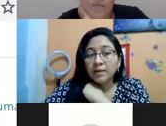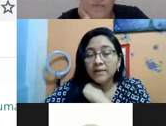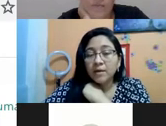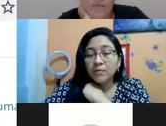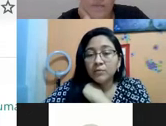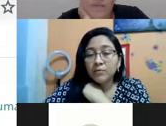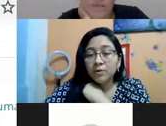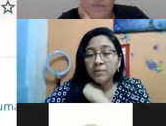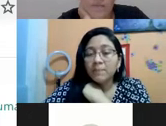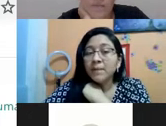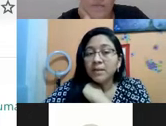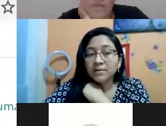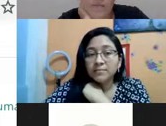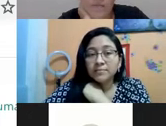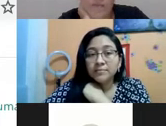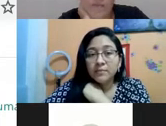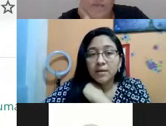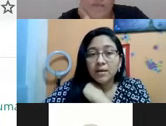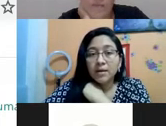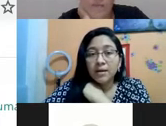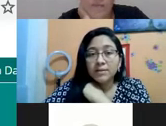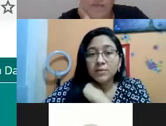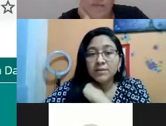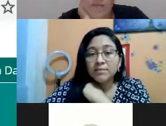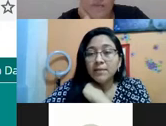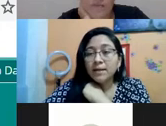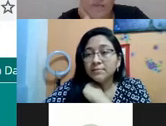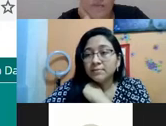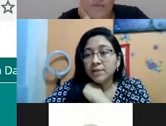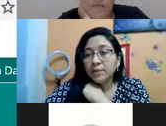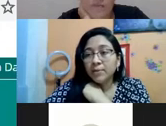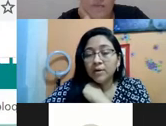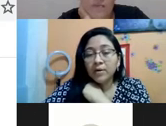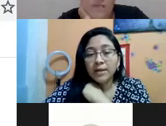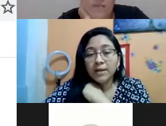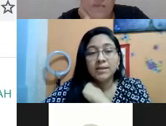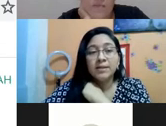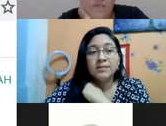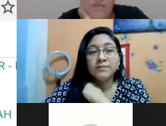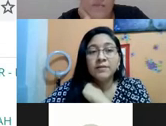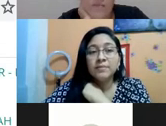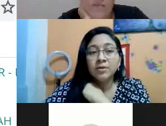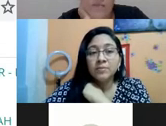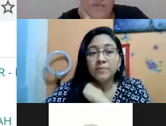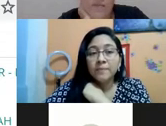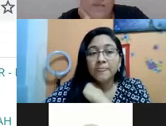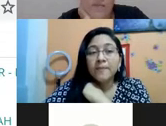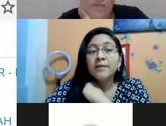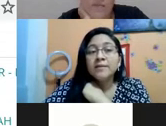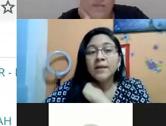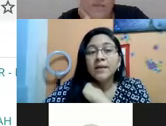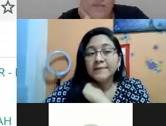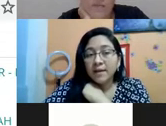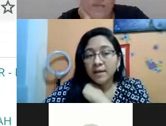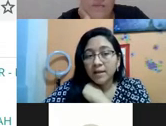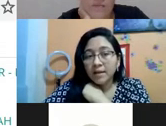y está un foro de bienvenida. En la segunda semana ya abordan lo que es análisis fílmico,